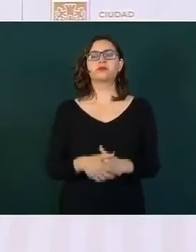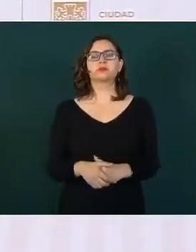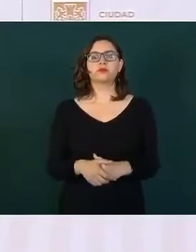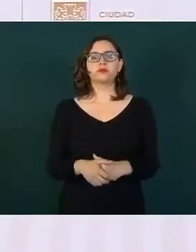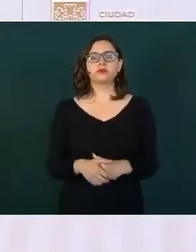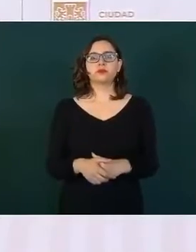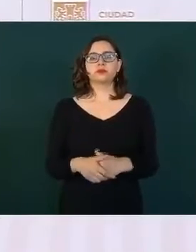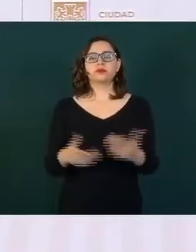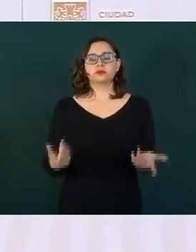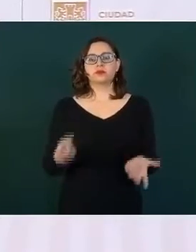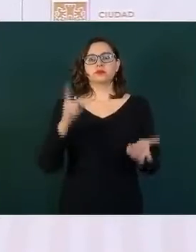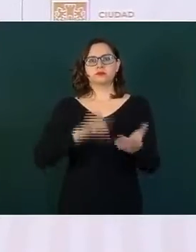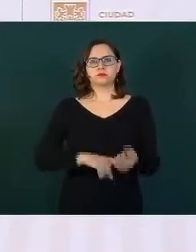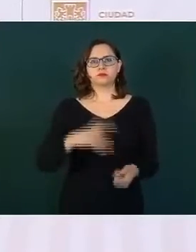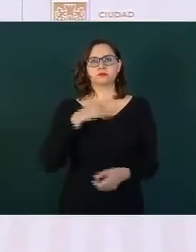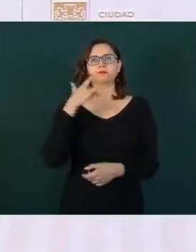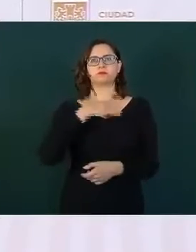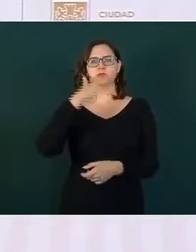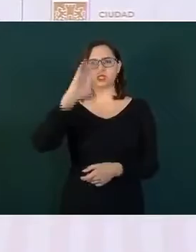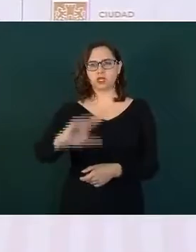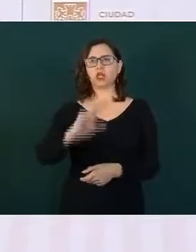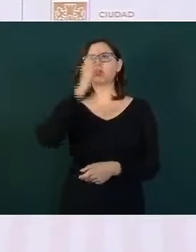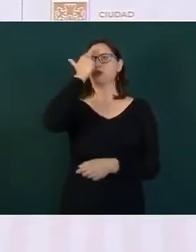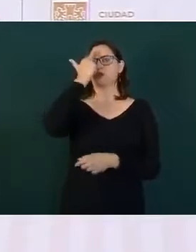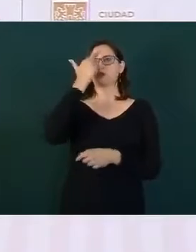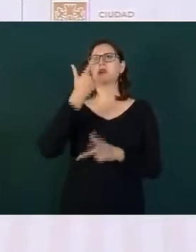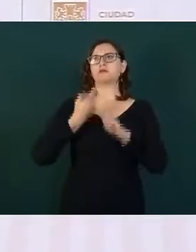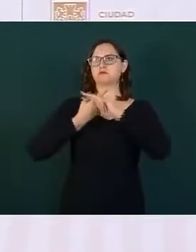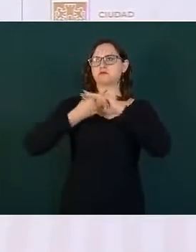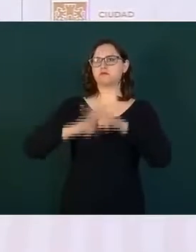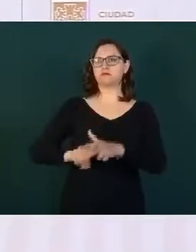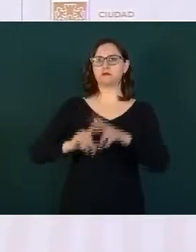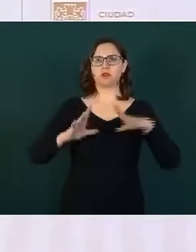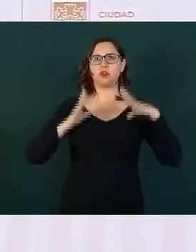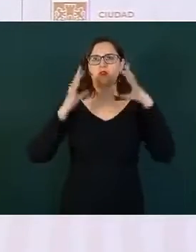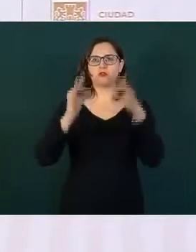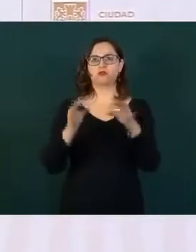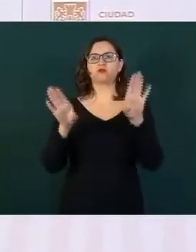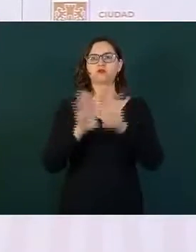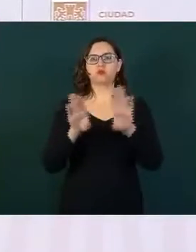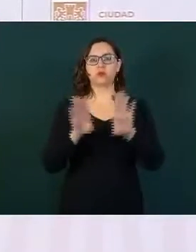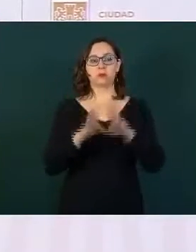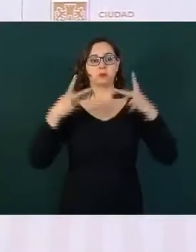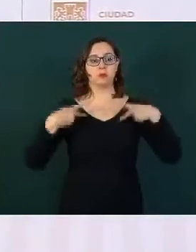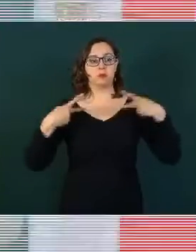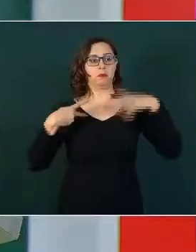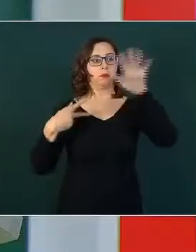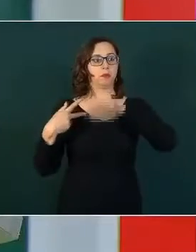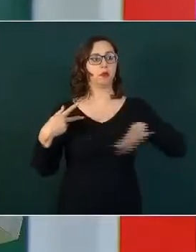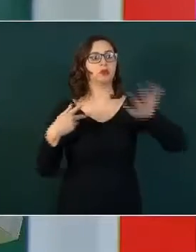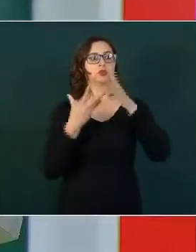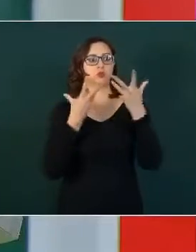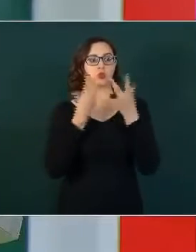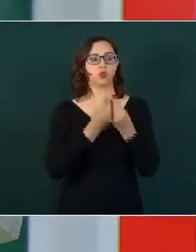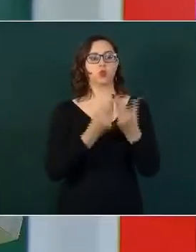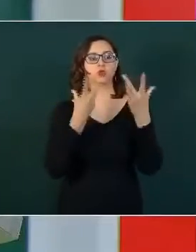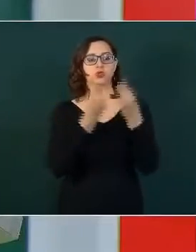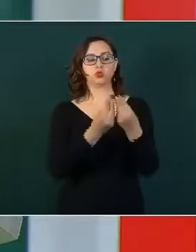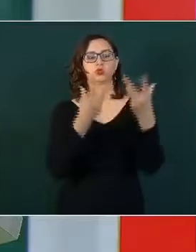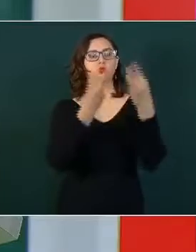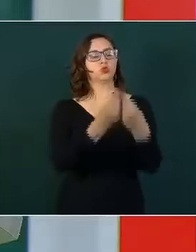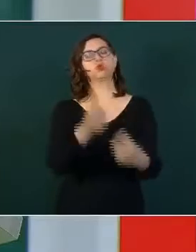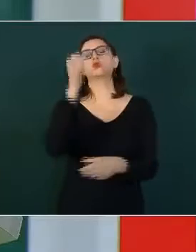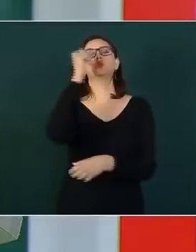ejército que tiene presentes sus raíces y que siempre ha caminado junto al pueblo, haciendo patente su compromiso de